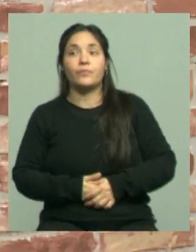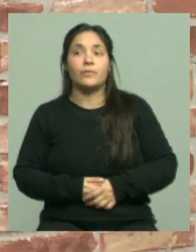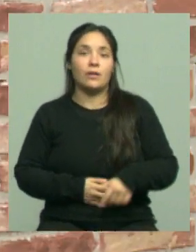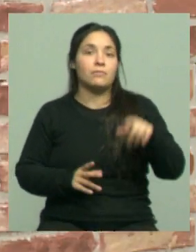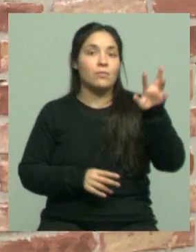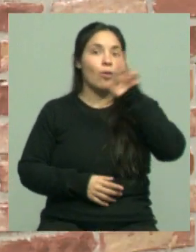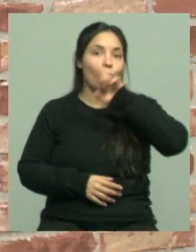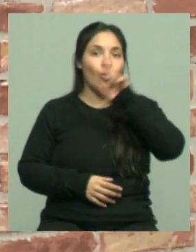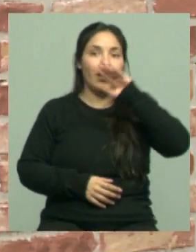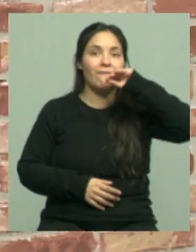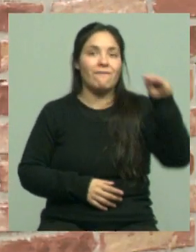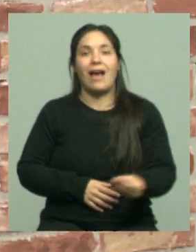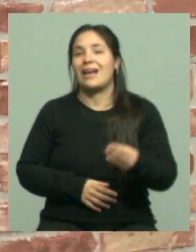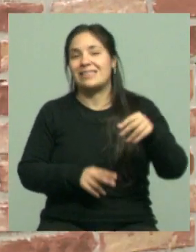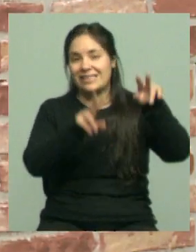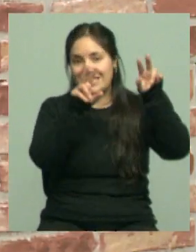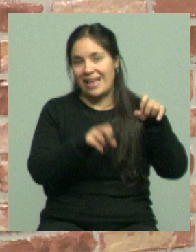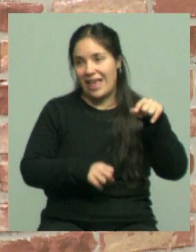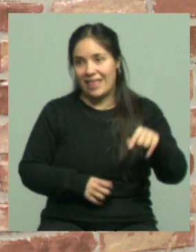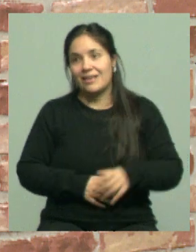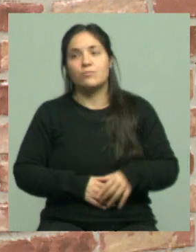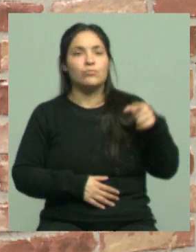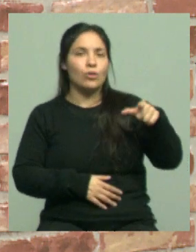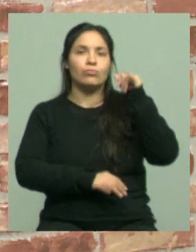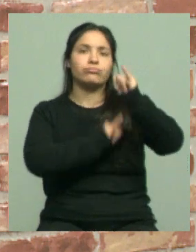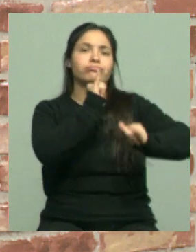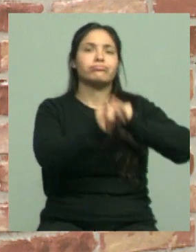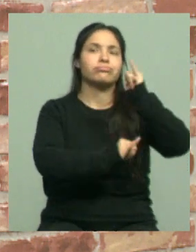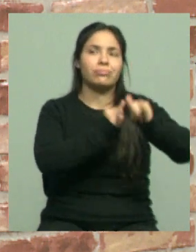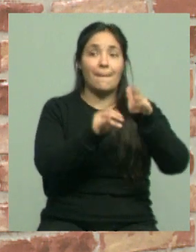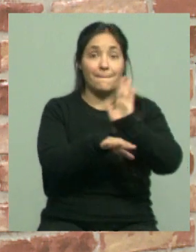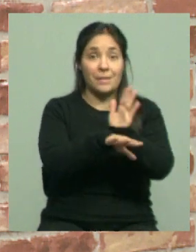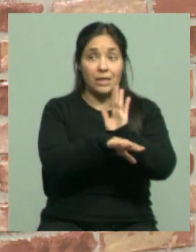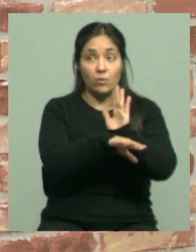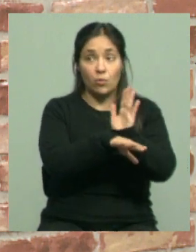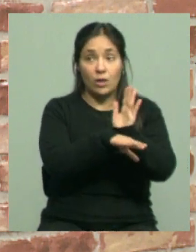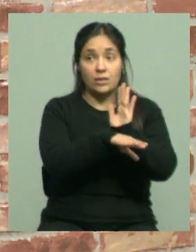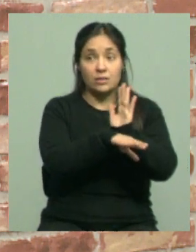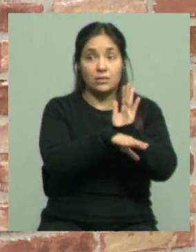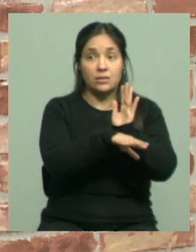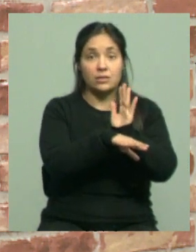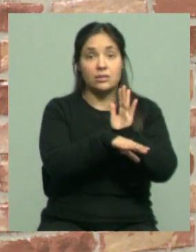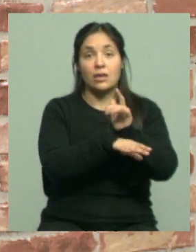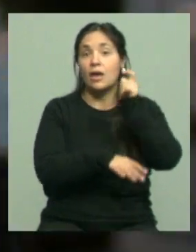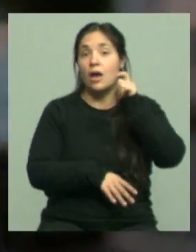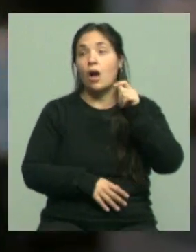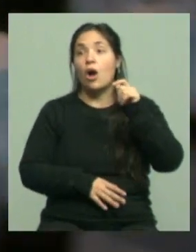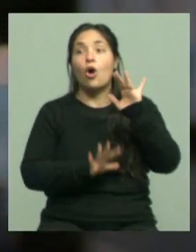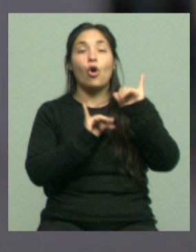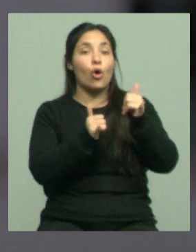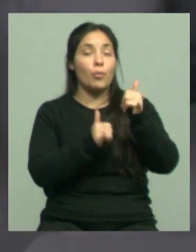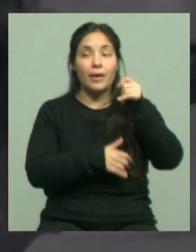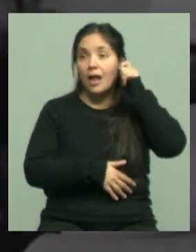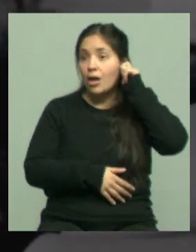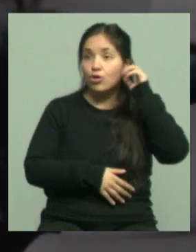mujeres fracasadas, entre comillas. Y bueno, vos citabas esta peli que habla de esta joven de 20 años, que es la realidad, ¿no? Esto